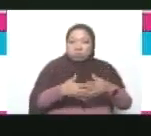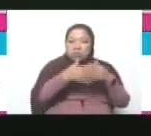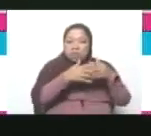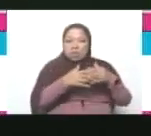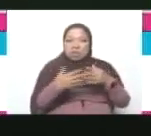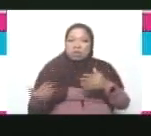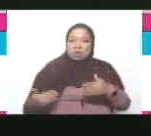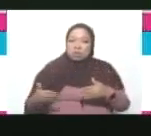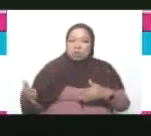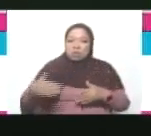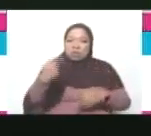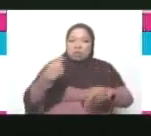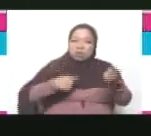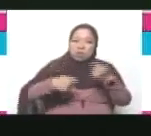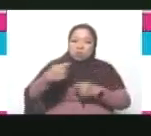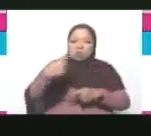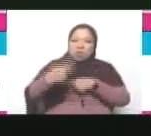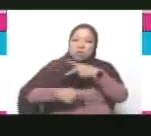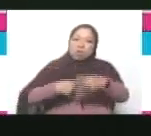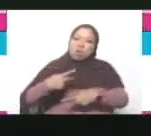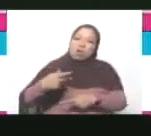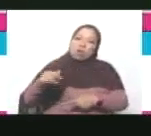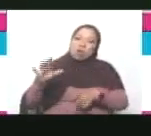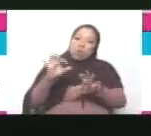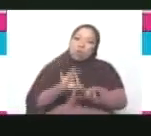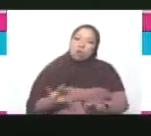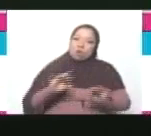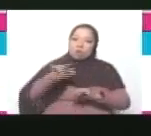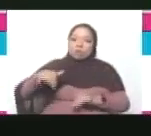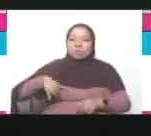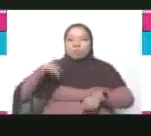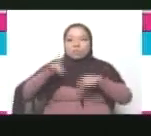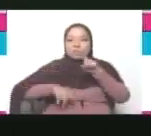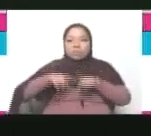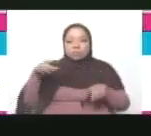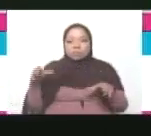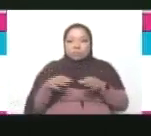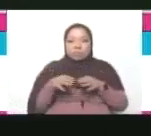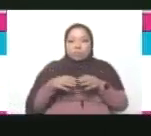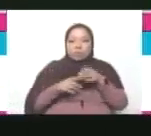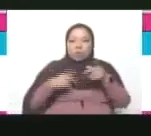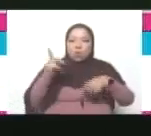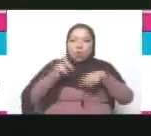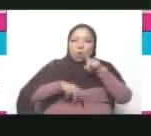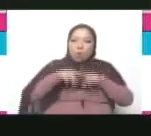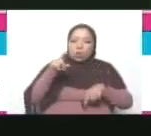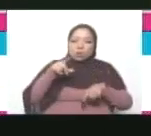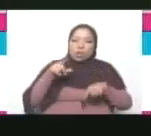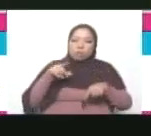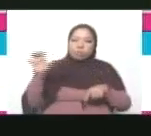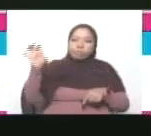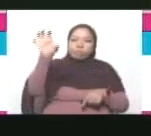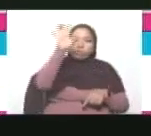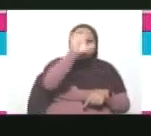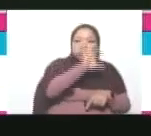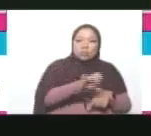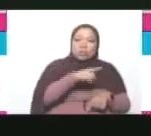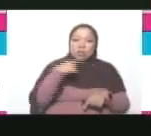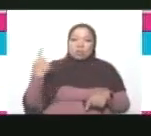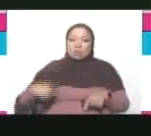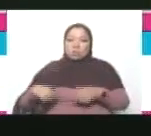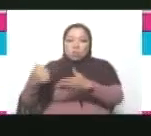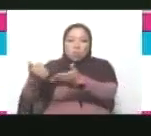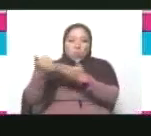incidido directamente en la producción, porque todos nuestros materiales y equipos son importados. Y el gigante asiático